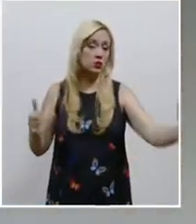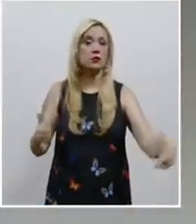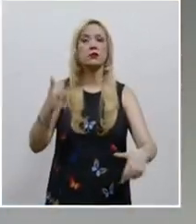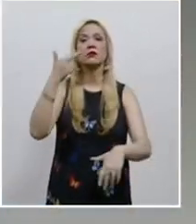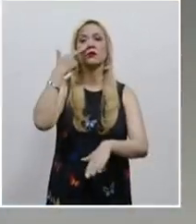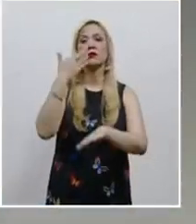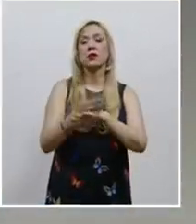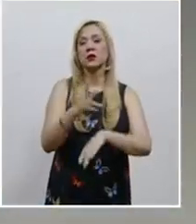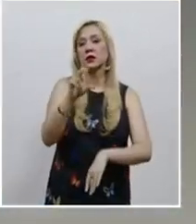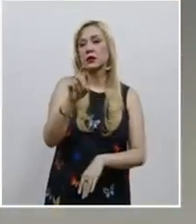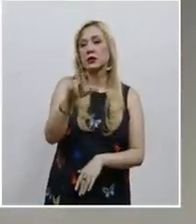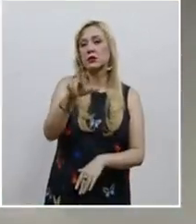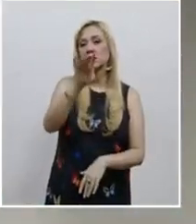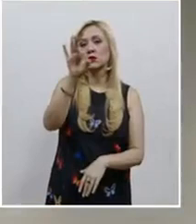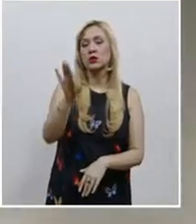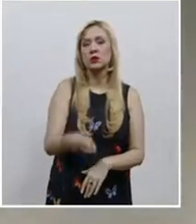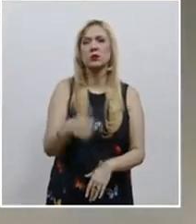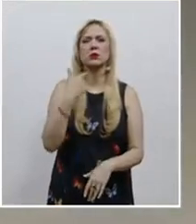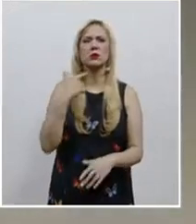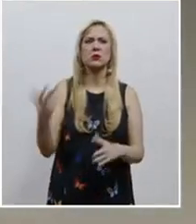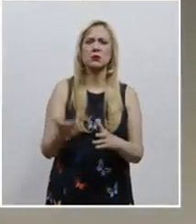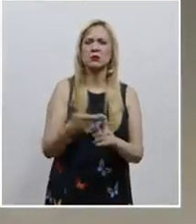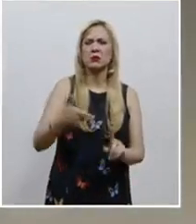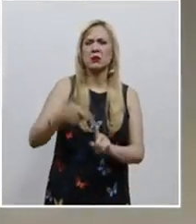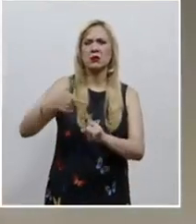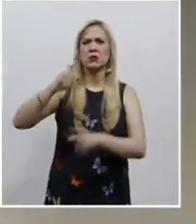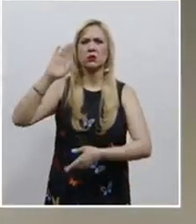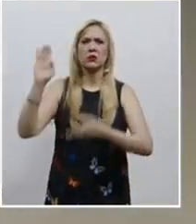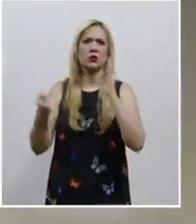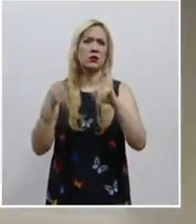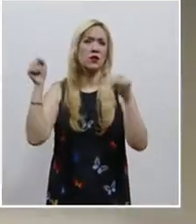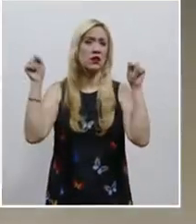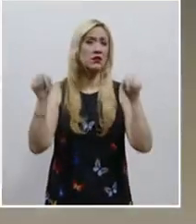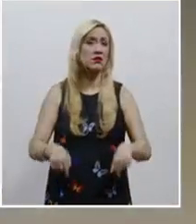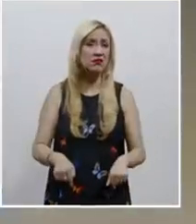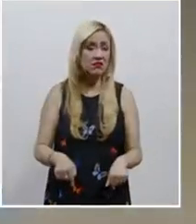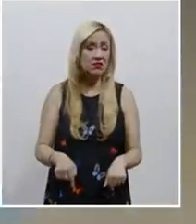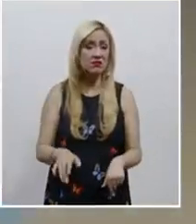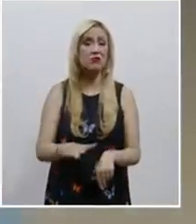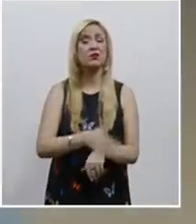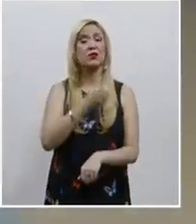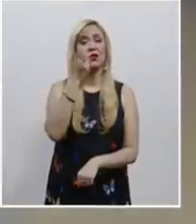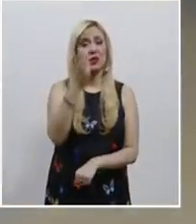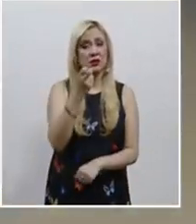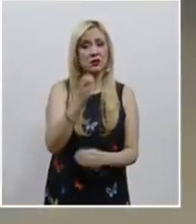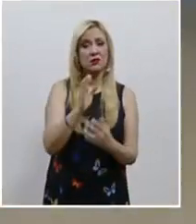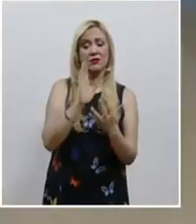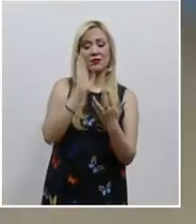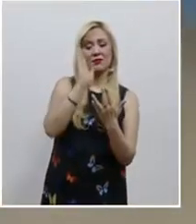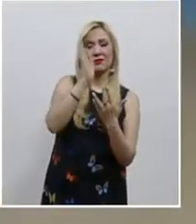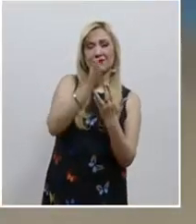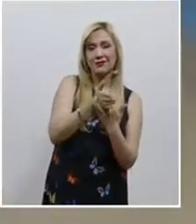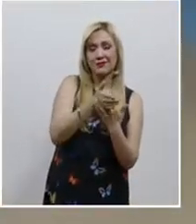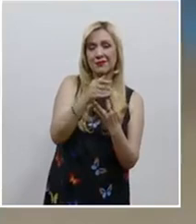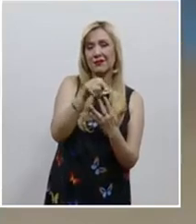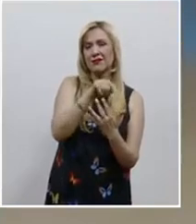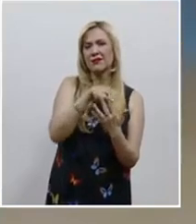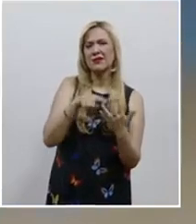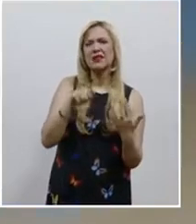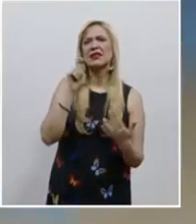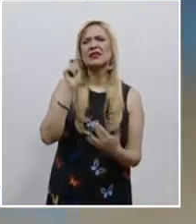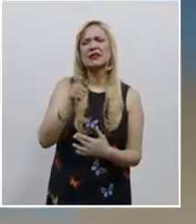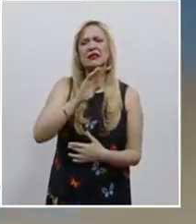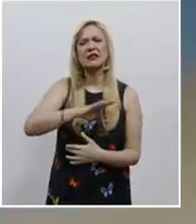del 37% de los homicidios en el mundo. Asimismo, 2/3 partes de estos homicidios en la